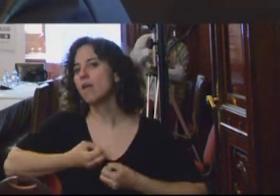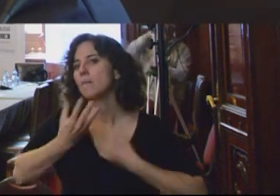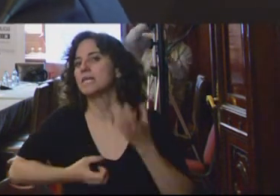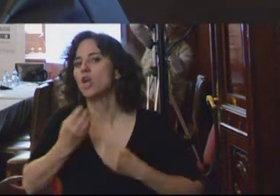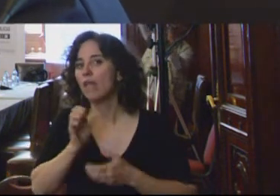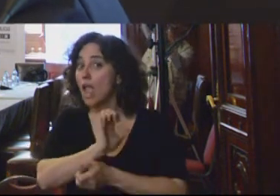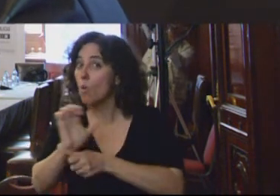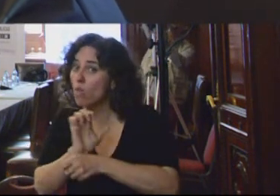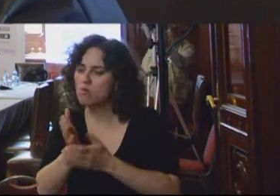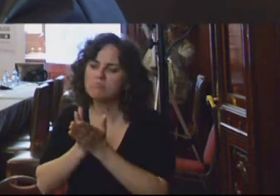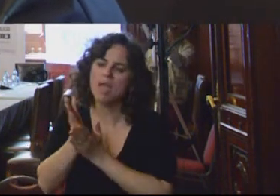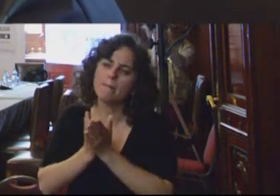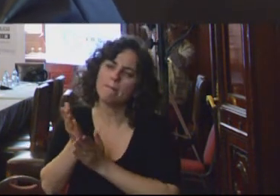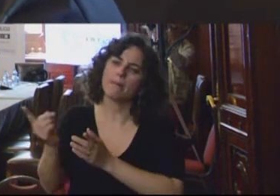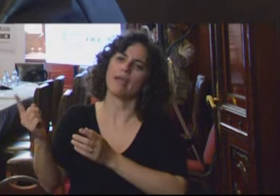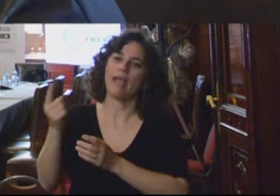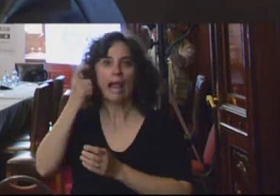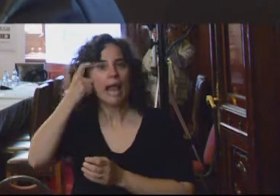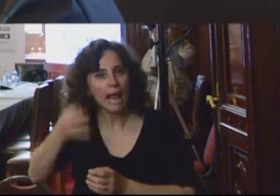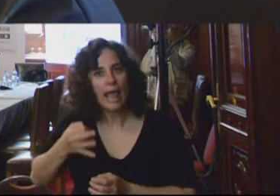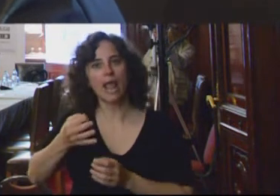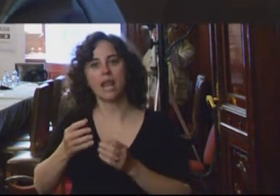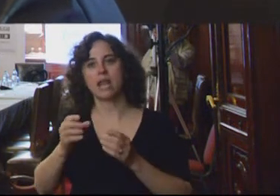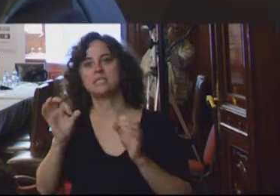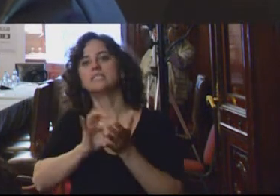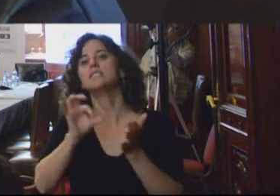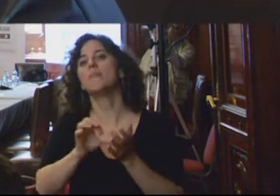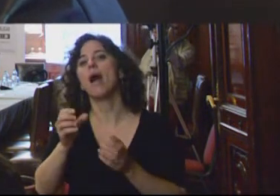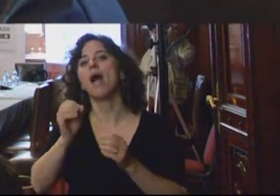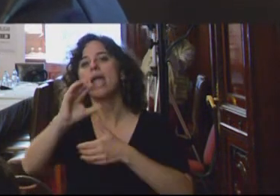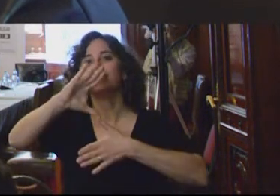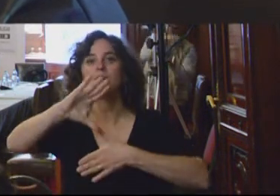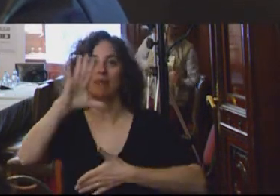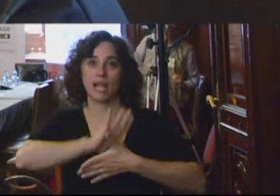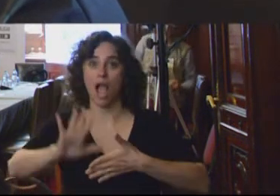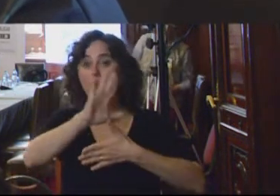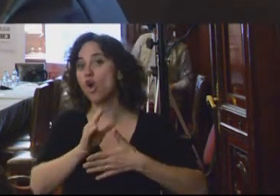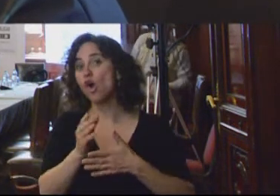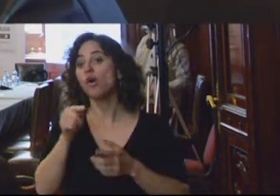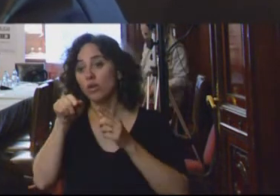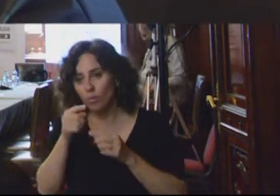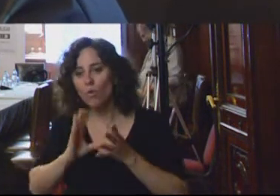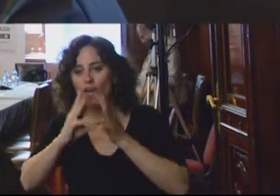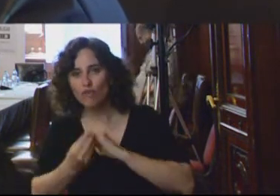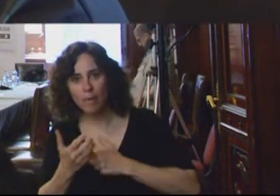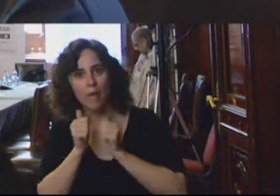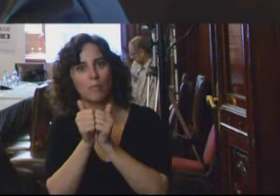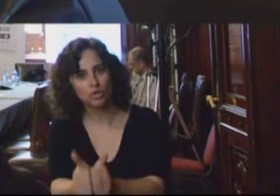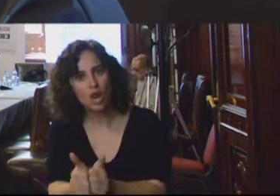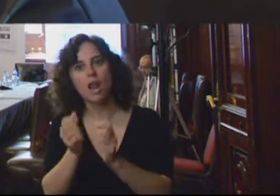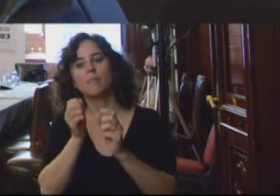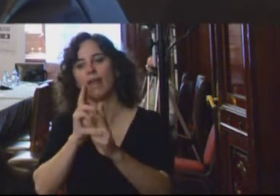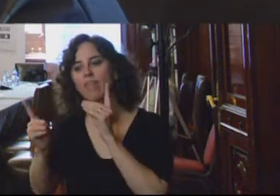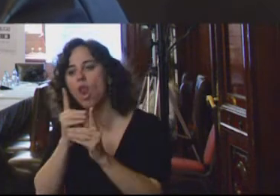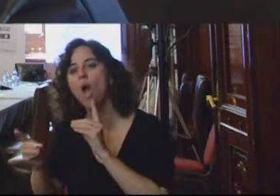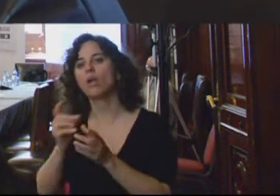ha traído siempre y ha creído en el sistema interamericano de derechos humanos como un mecanismo para justamente dialogar con el Estado, llamar